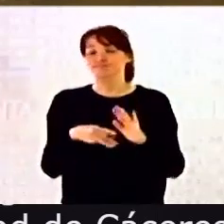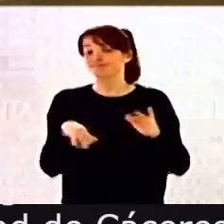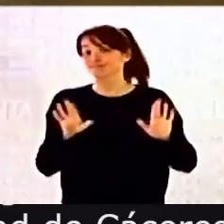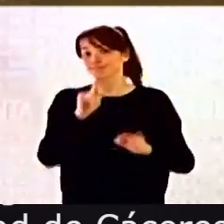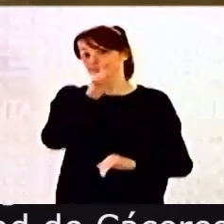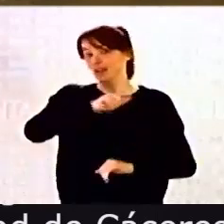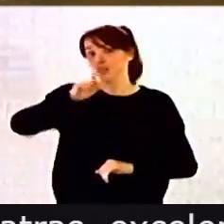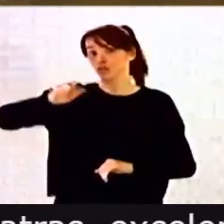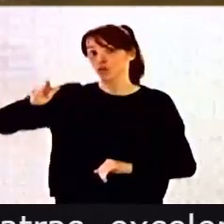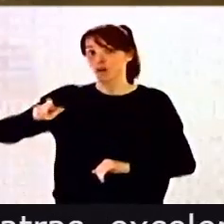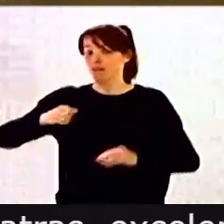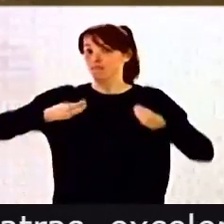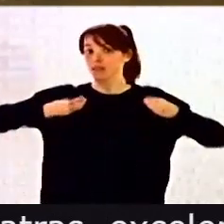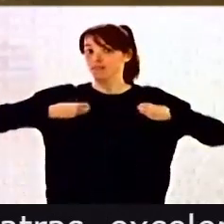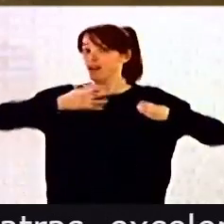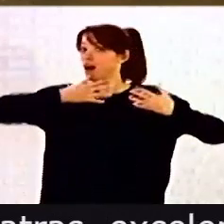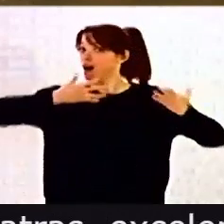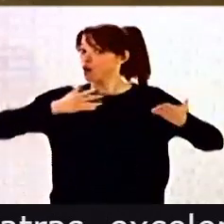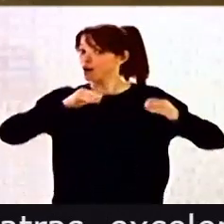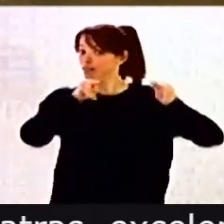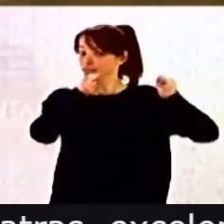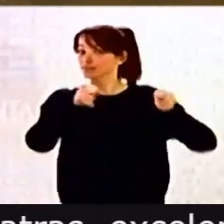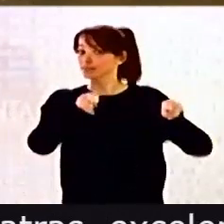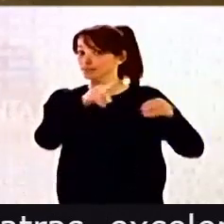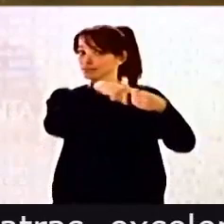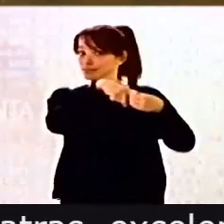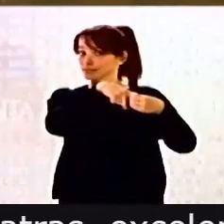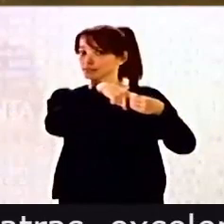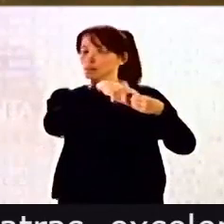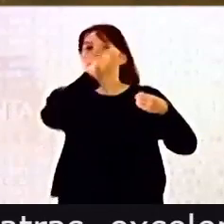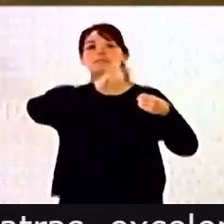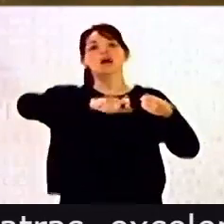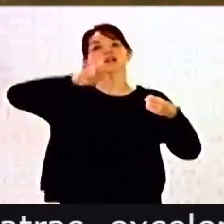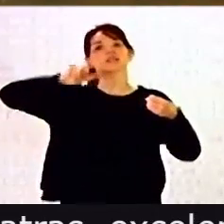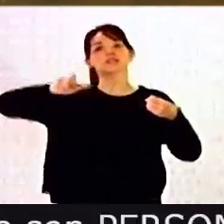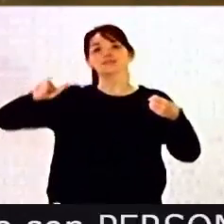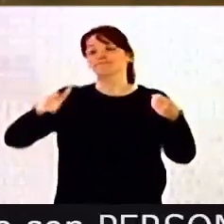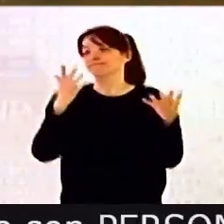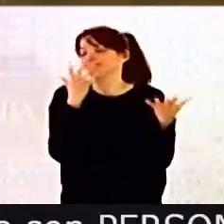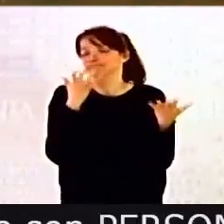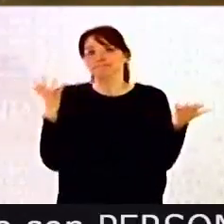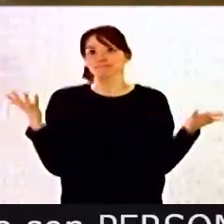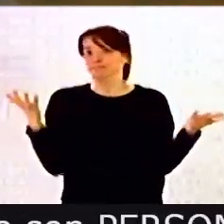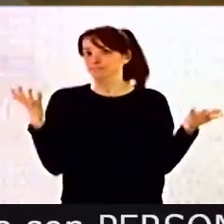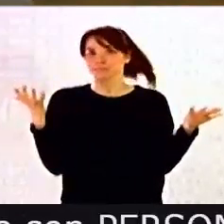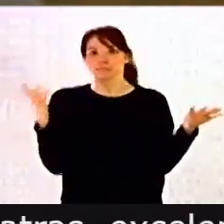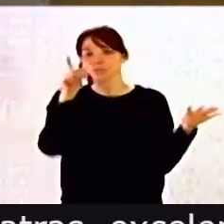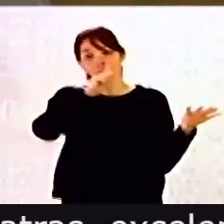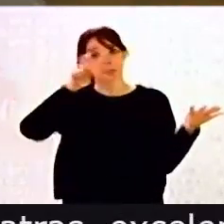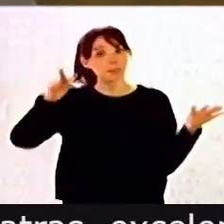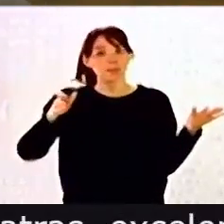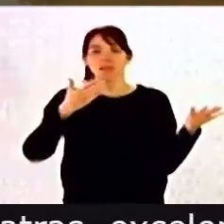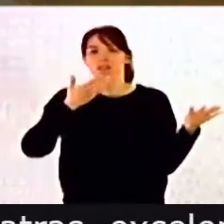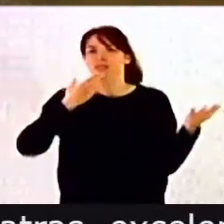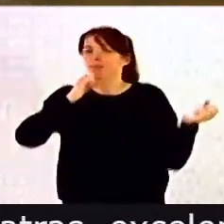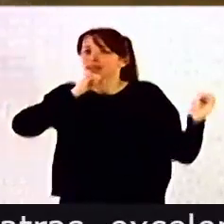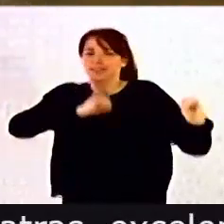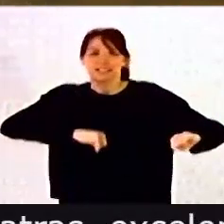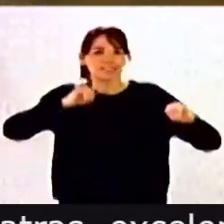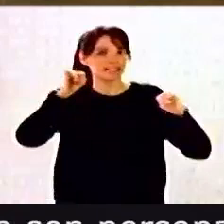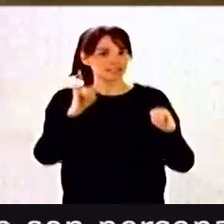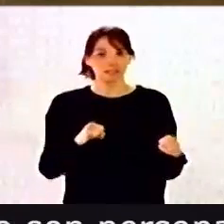personas que allí se encuentran residiendo son personas que desgraciadamente son de mucha edad,